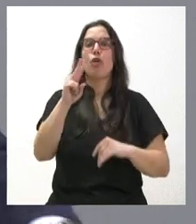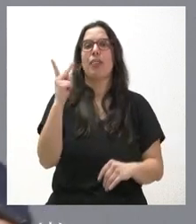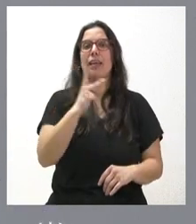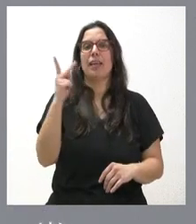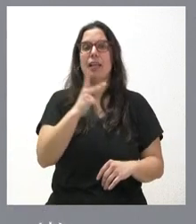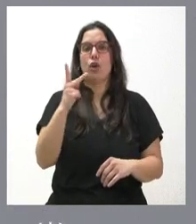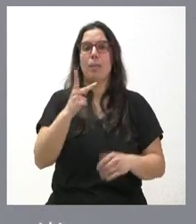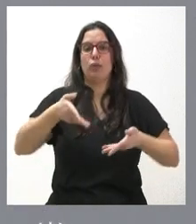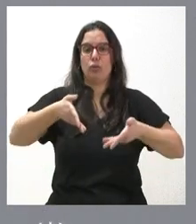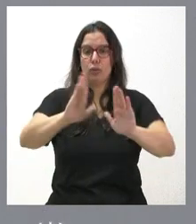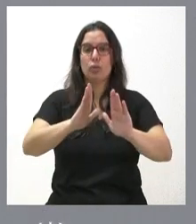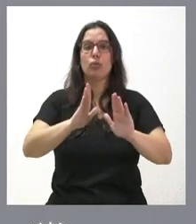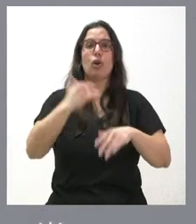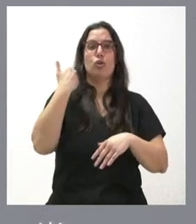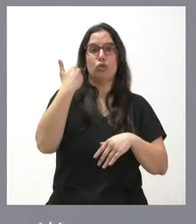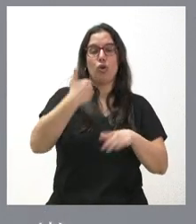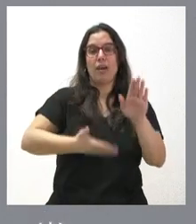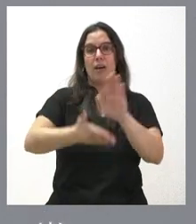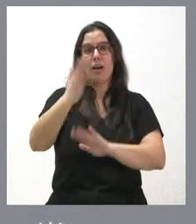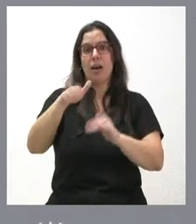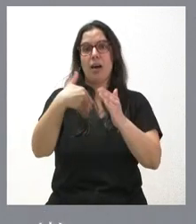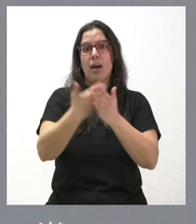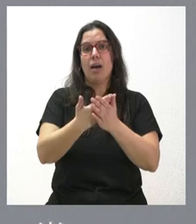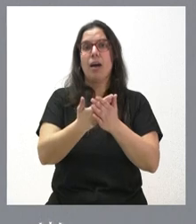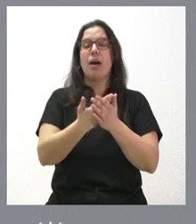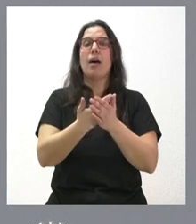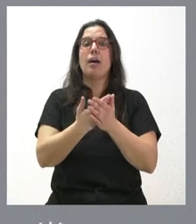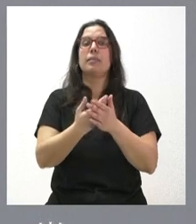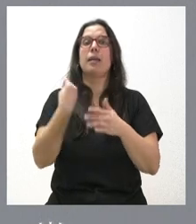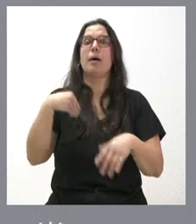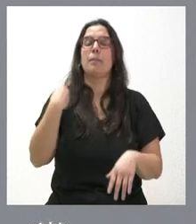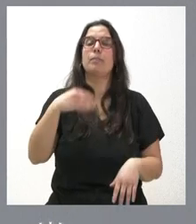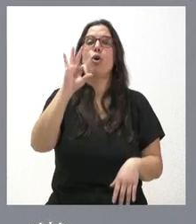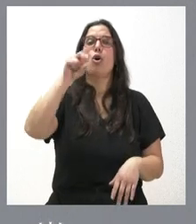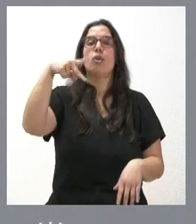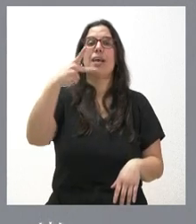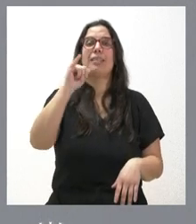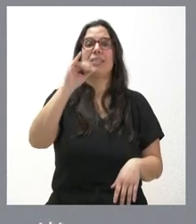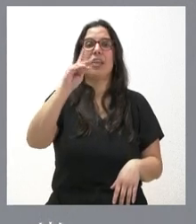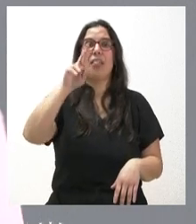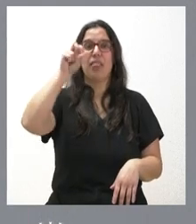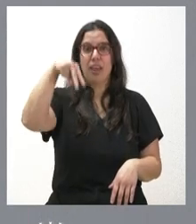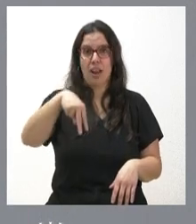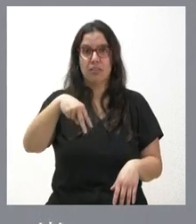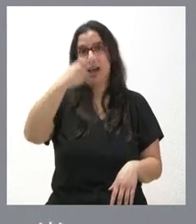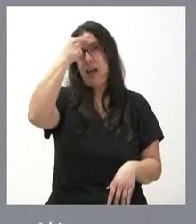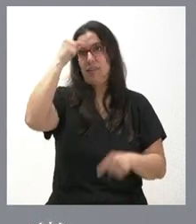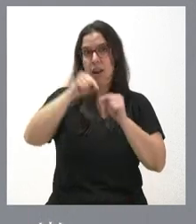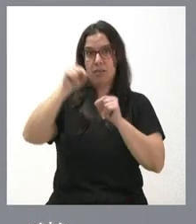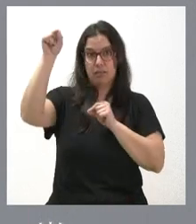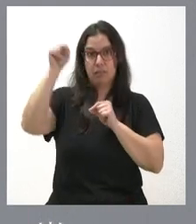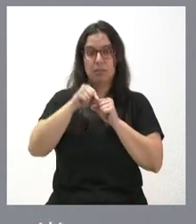la vía que comunica Soria Placencia con San sidrián en Ávila el plazo de ejecución es de 15